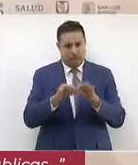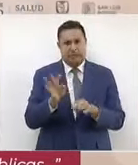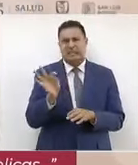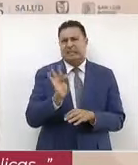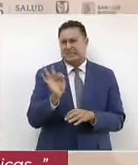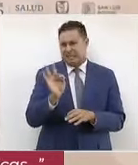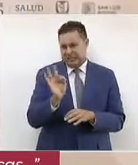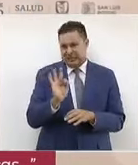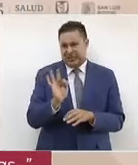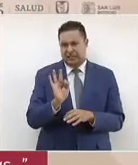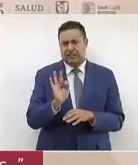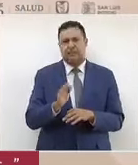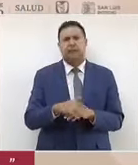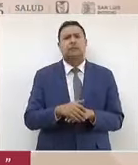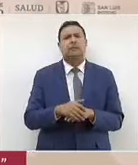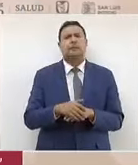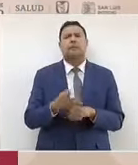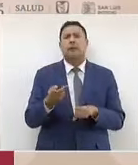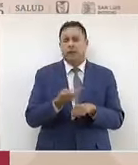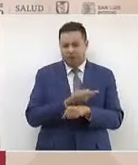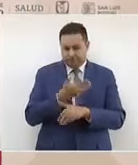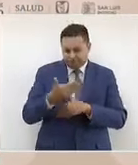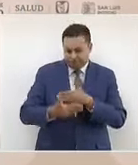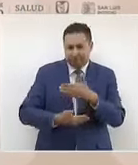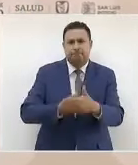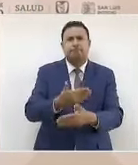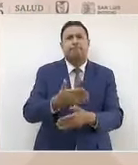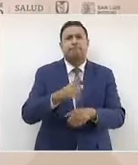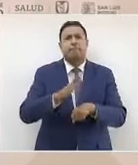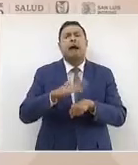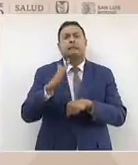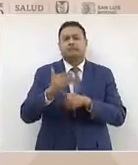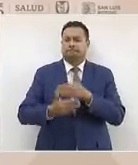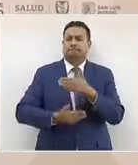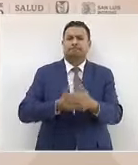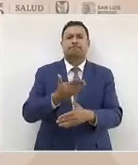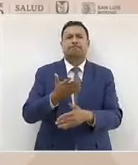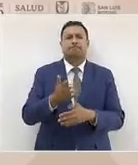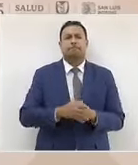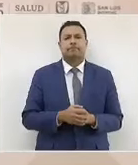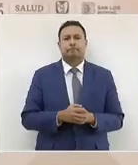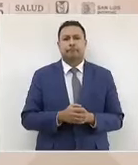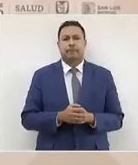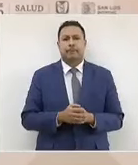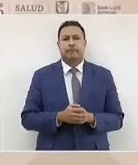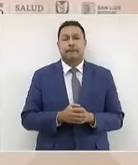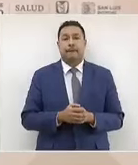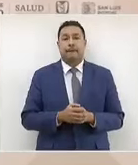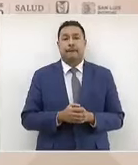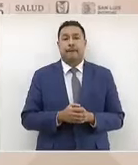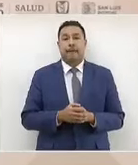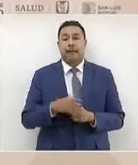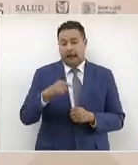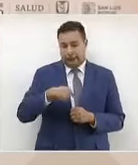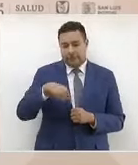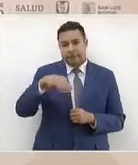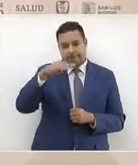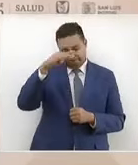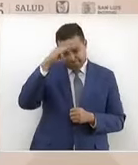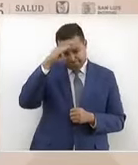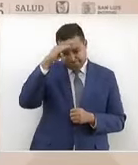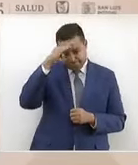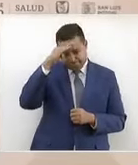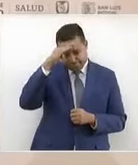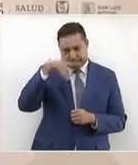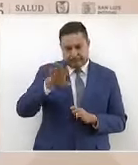qué se ha avanzado más, les diría, en la toma de conciencia